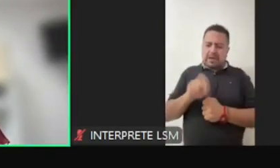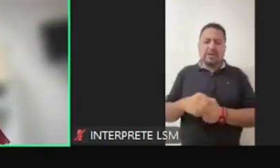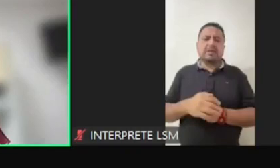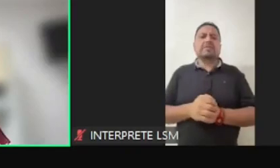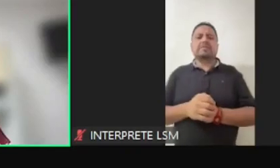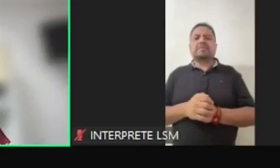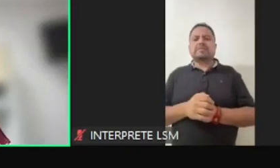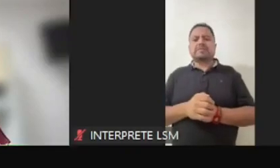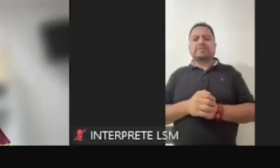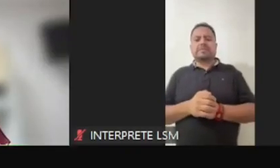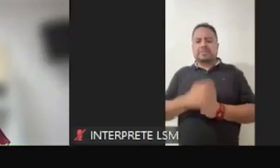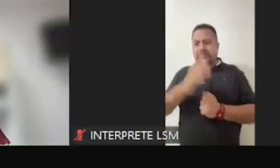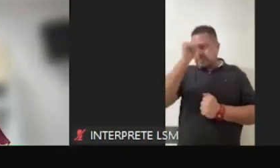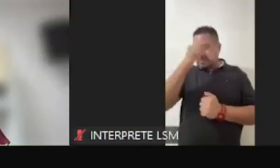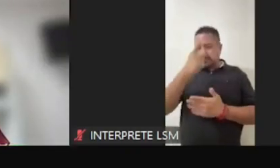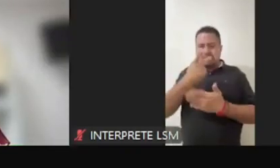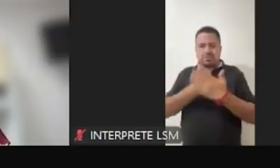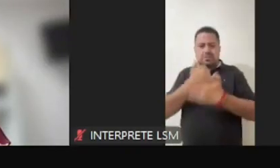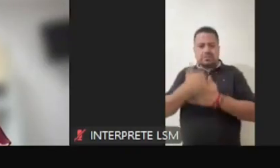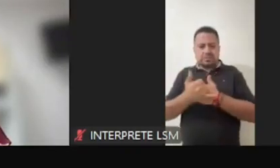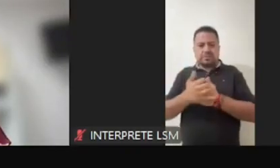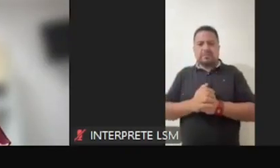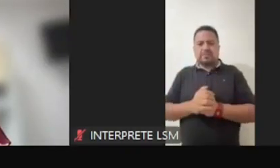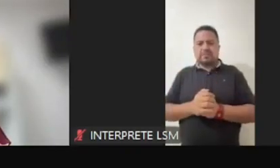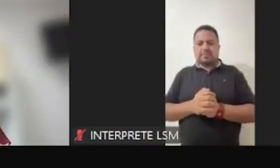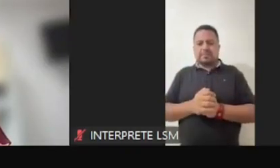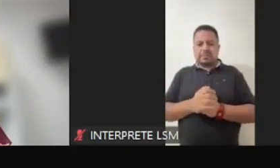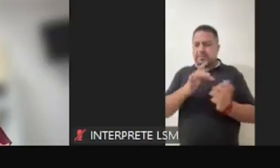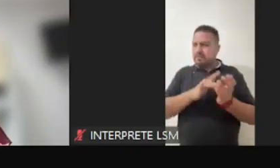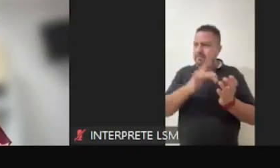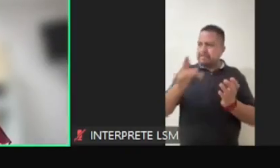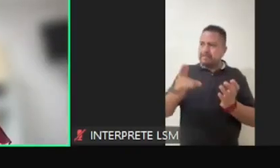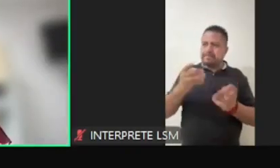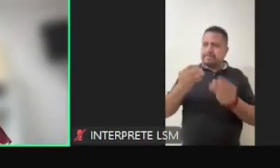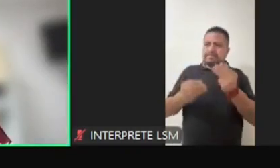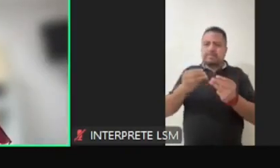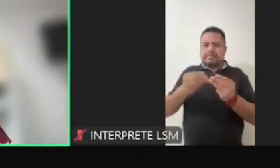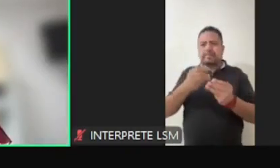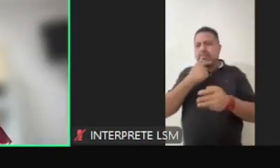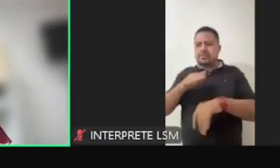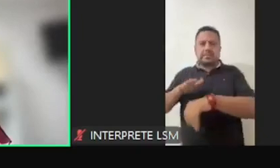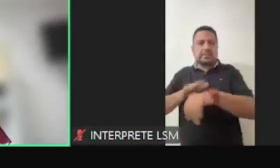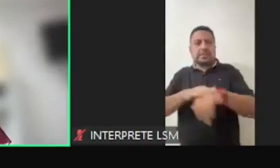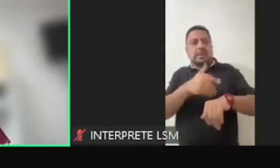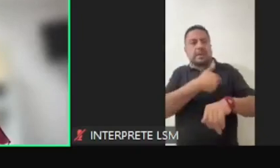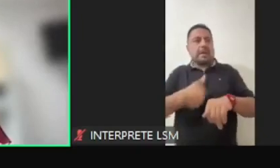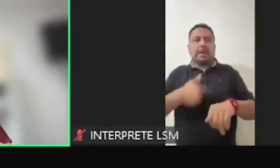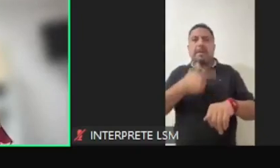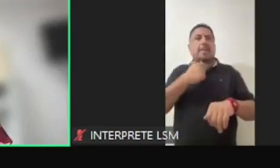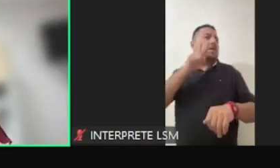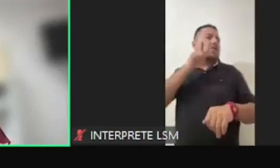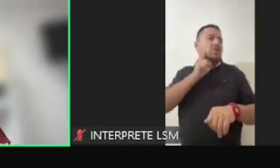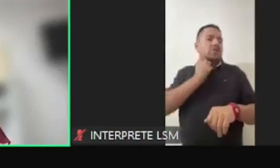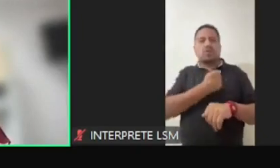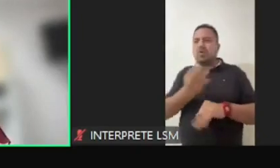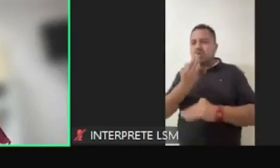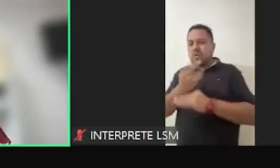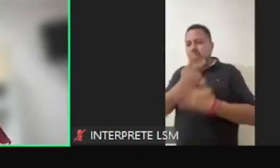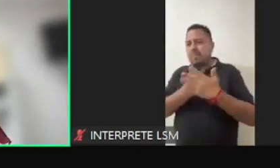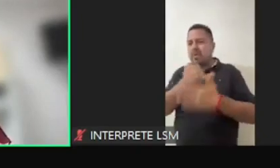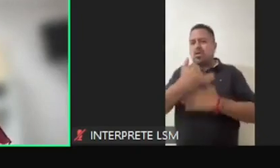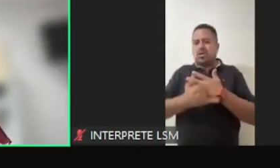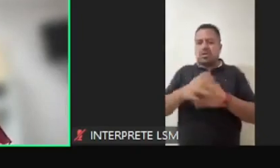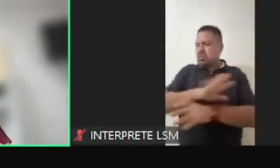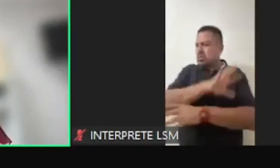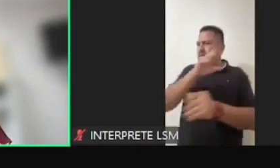ponente a favor de los proyectos Gracias magistrada magistrada presidenta magistradas magistrado los proyectos